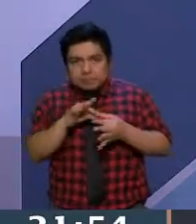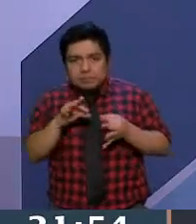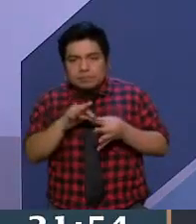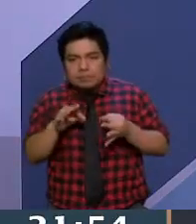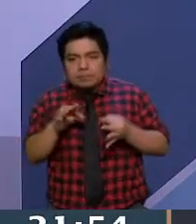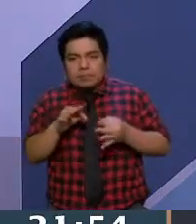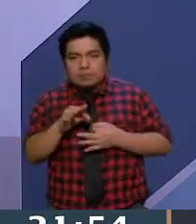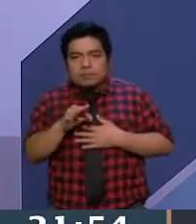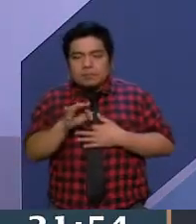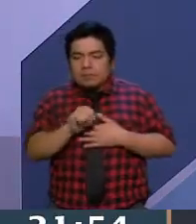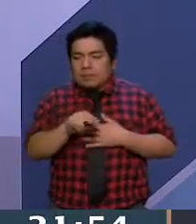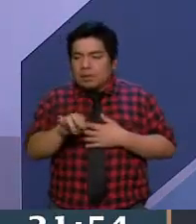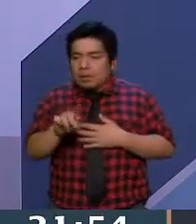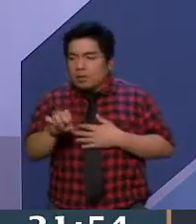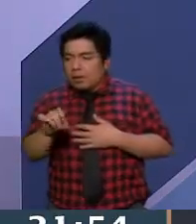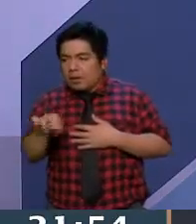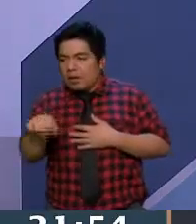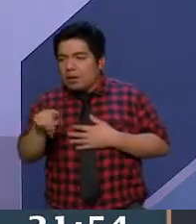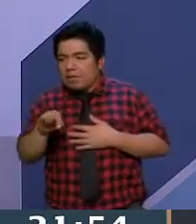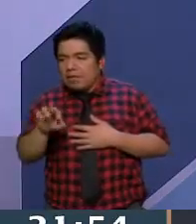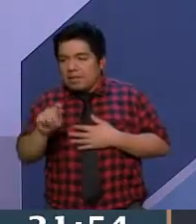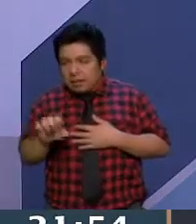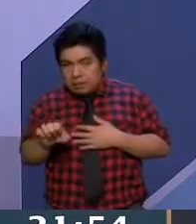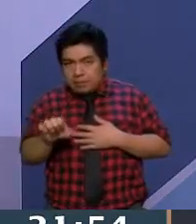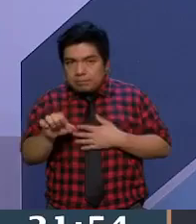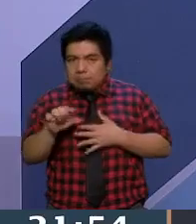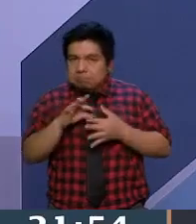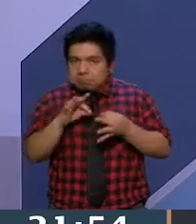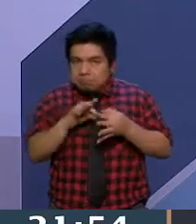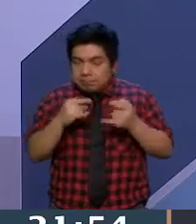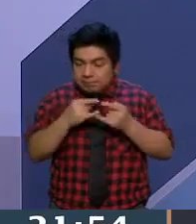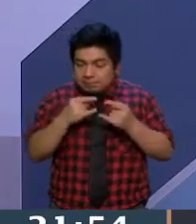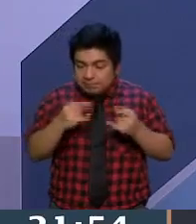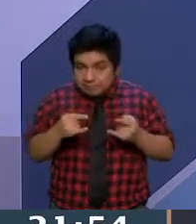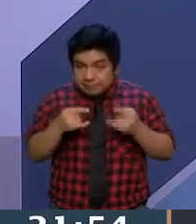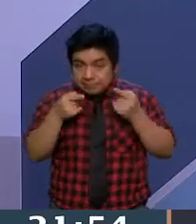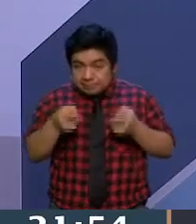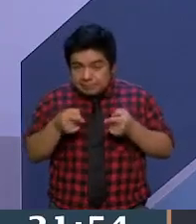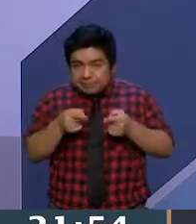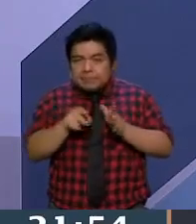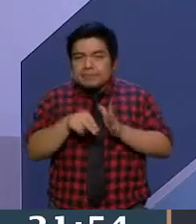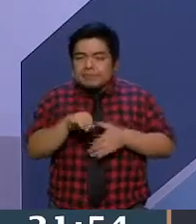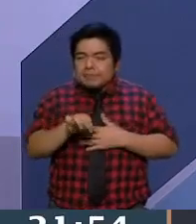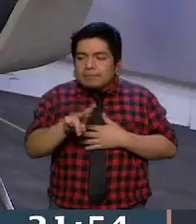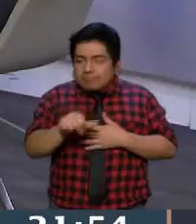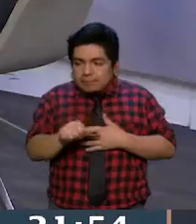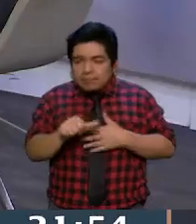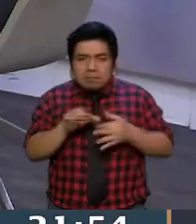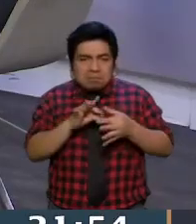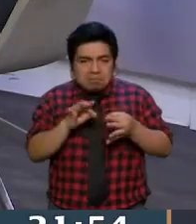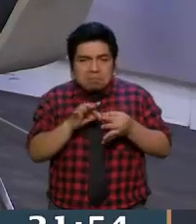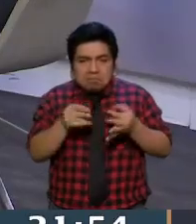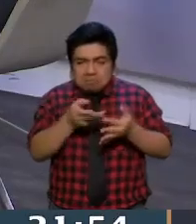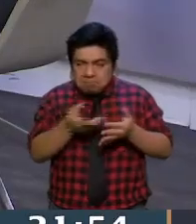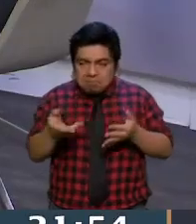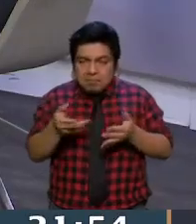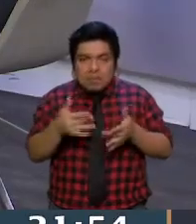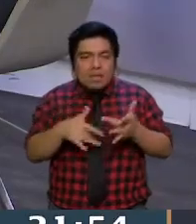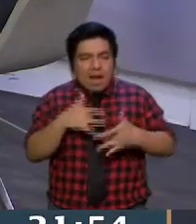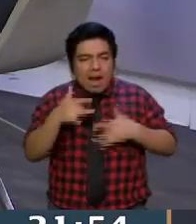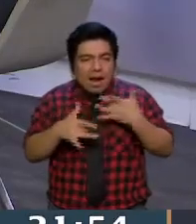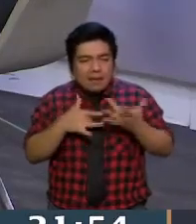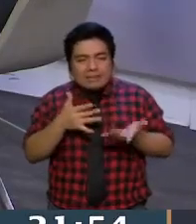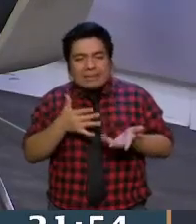Sin Novedad en el Frente, de Erich Maria Remarque, uh-huh. pues te cuentan toda la historia de esa novela, ¿no? Y eso le da